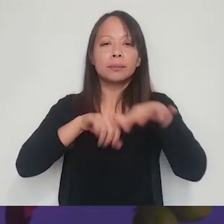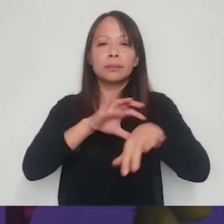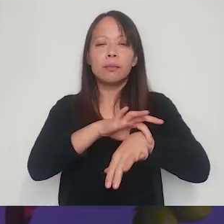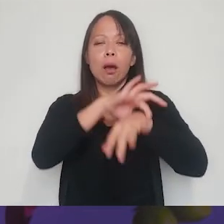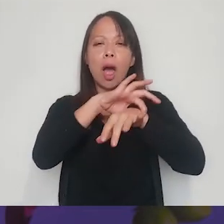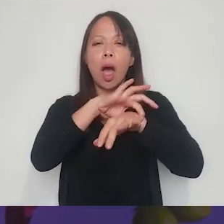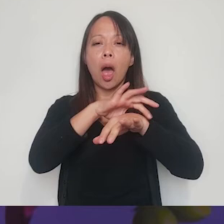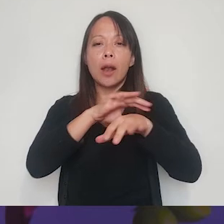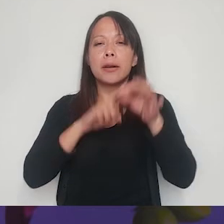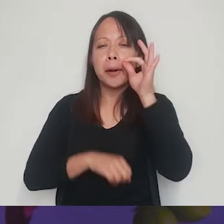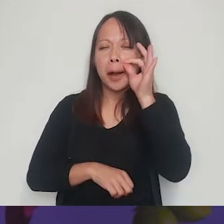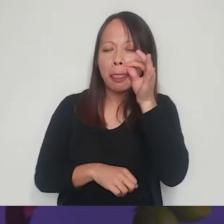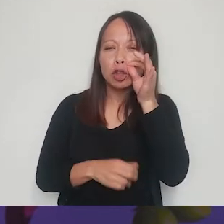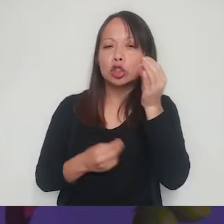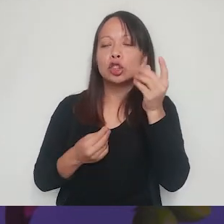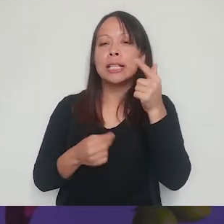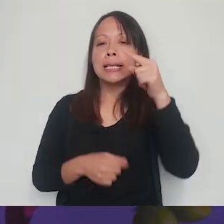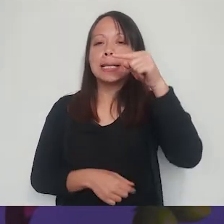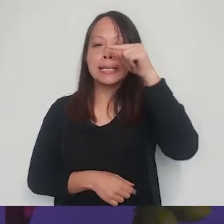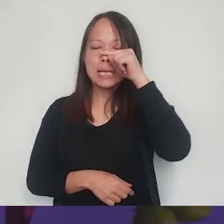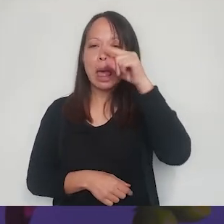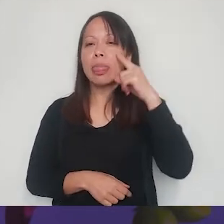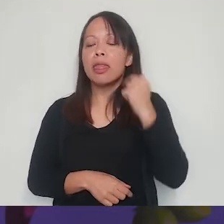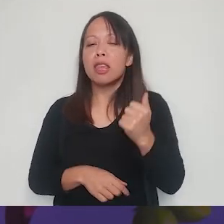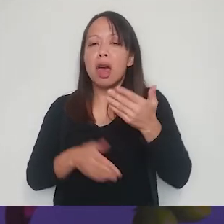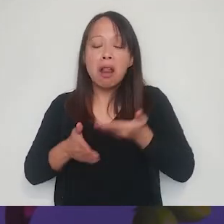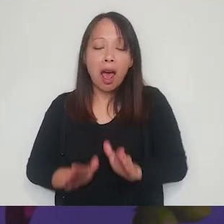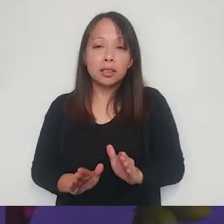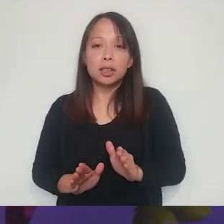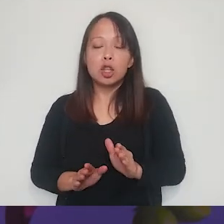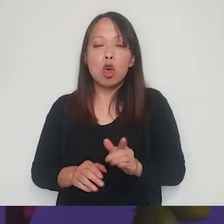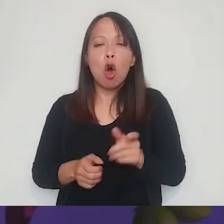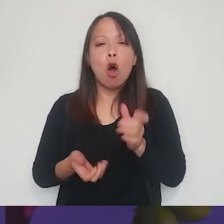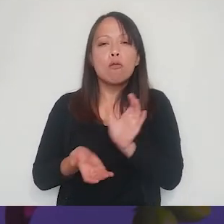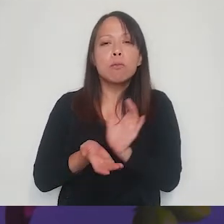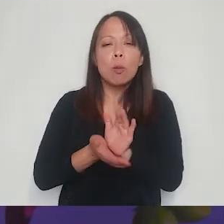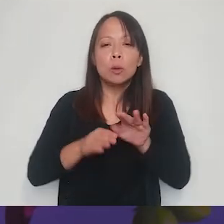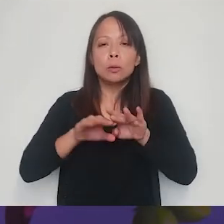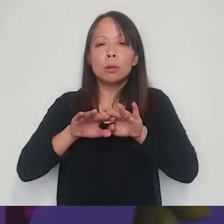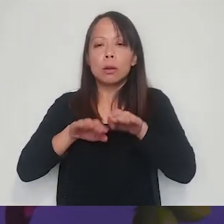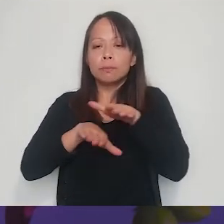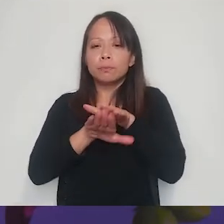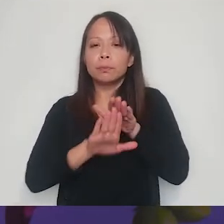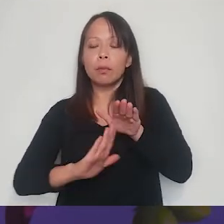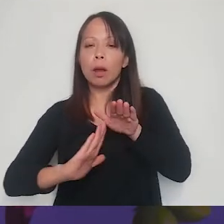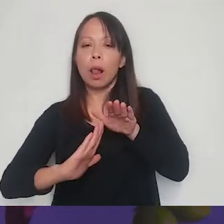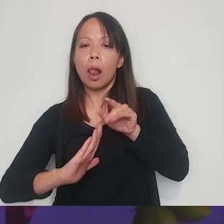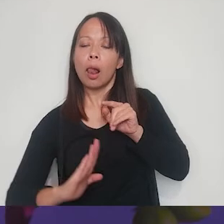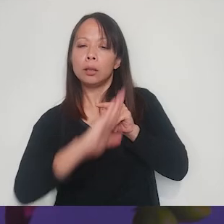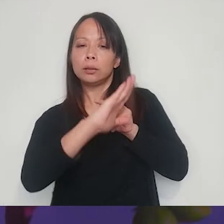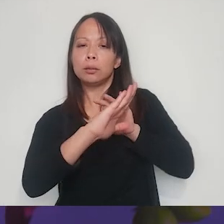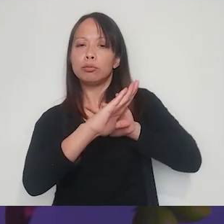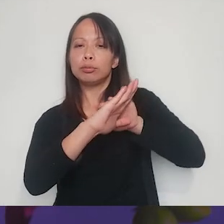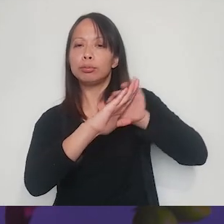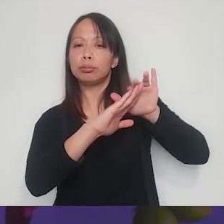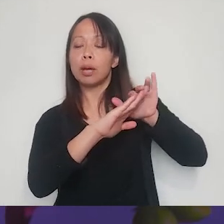sea, de lo que serían las manitos del ratón. Esto es a 7 días de nacidos, y lo que se hace es ponerlos en una tabla